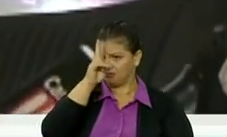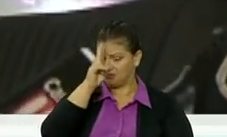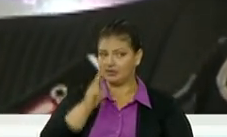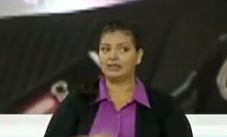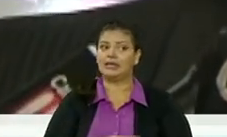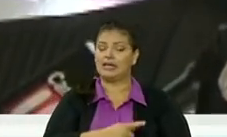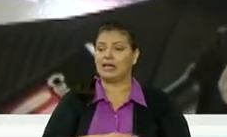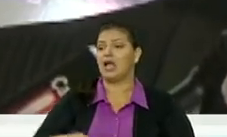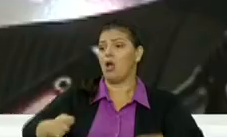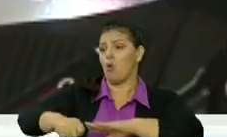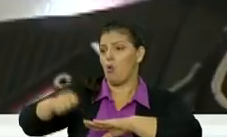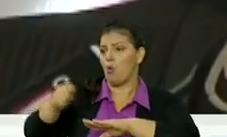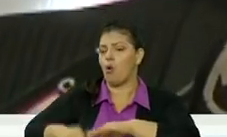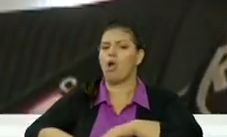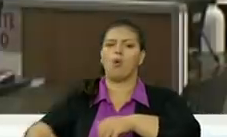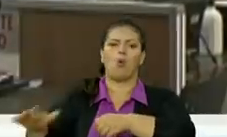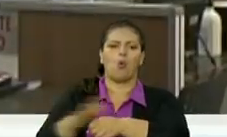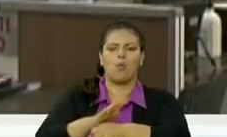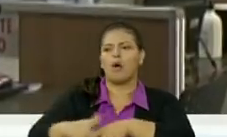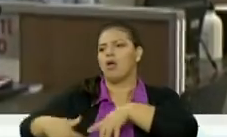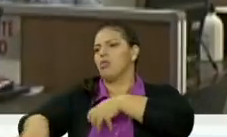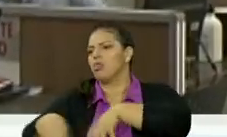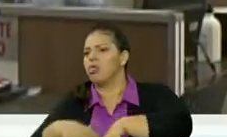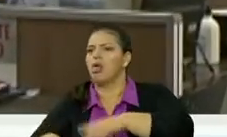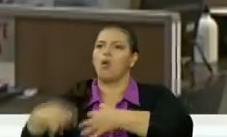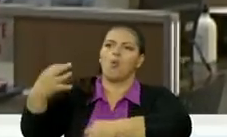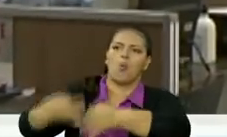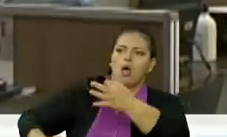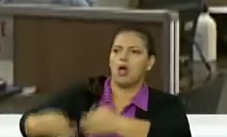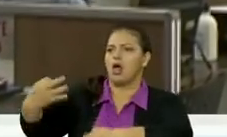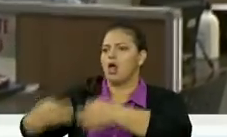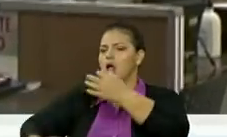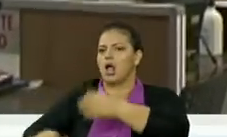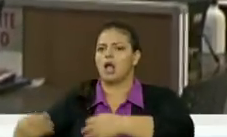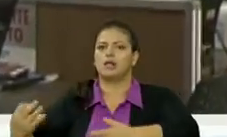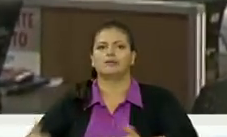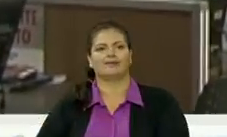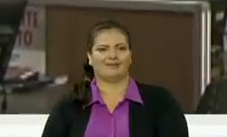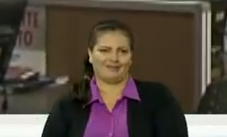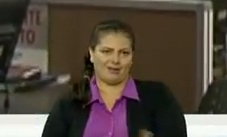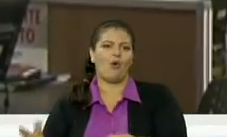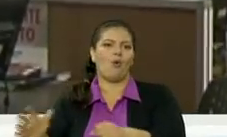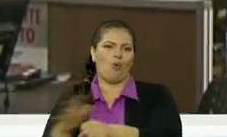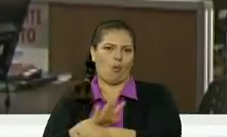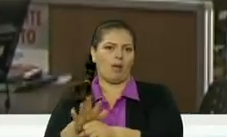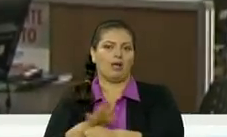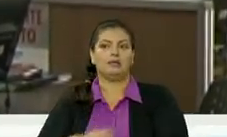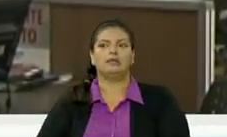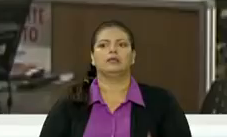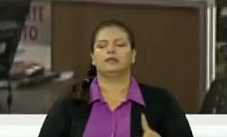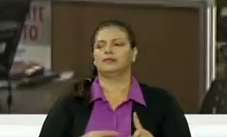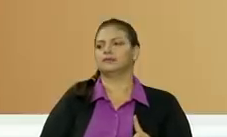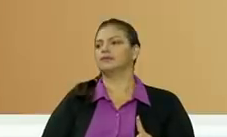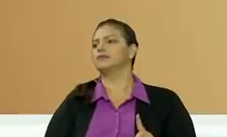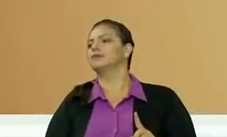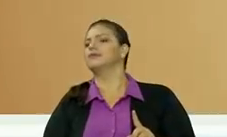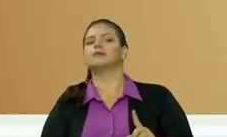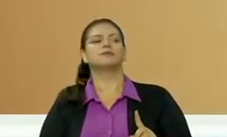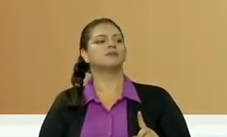los funcionarios están en audiencia y no sabemos cómo ingresan a los despachos de los funcionarios y proceden a hurtarse las